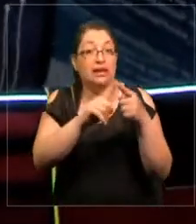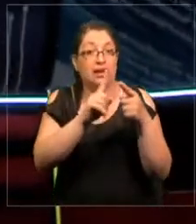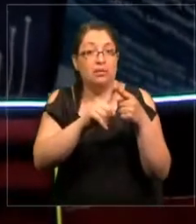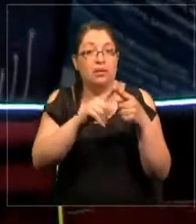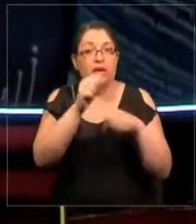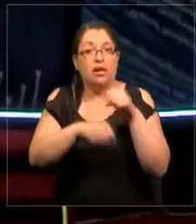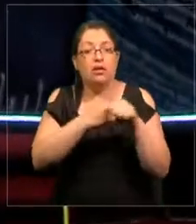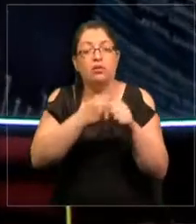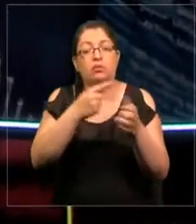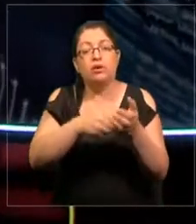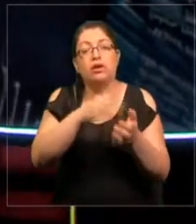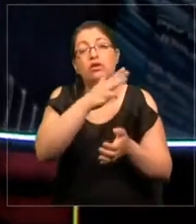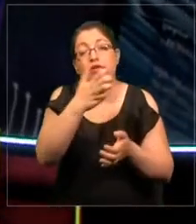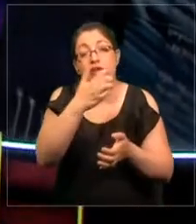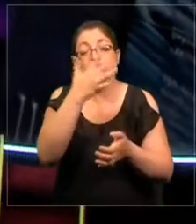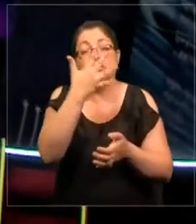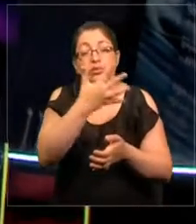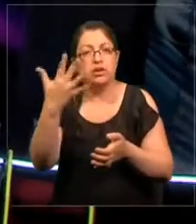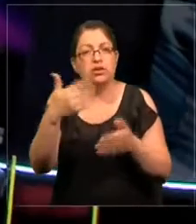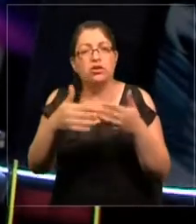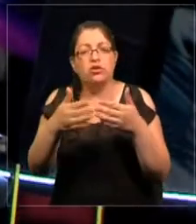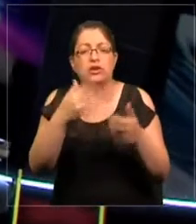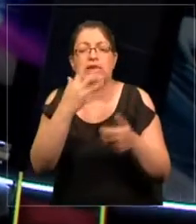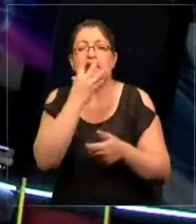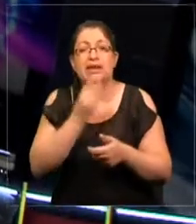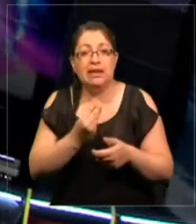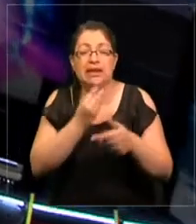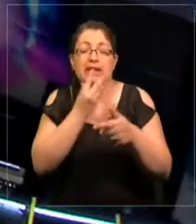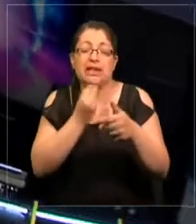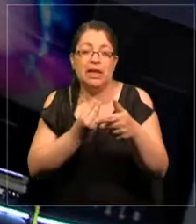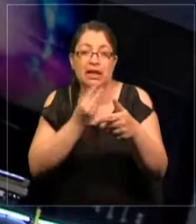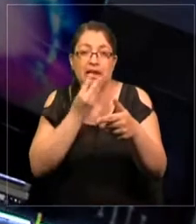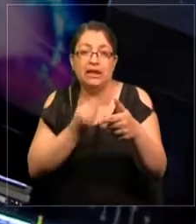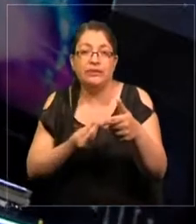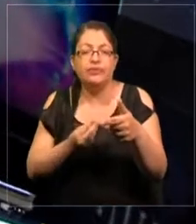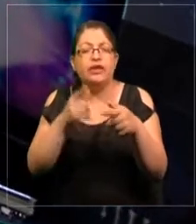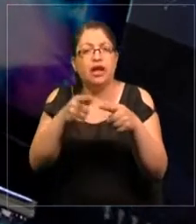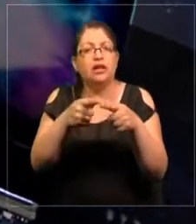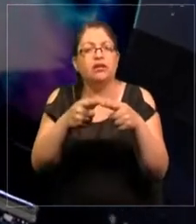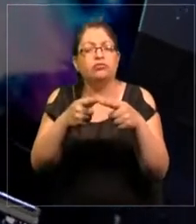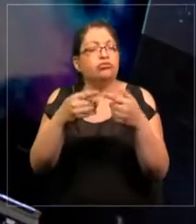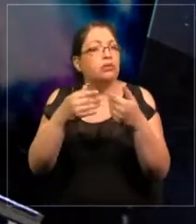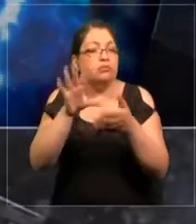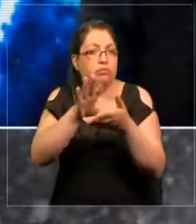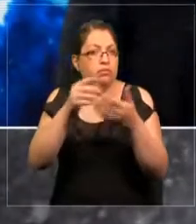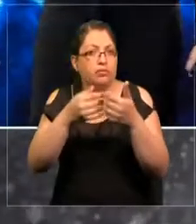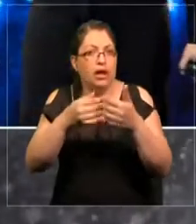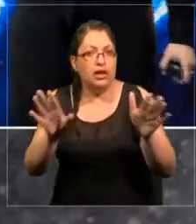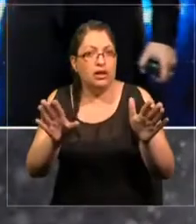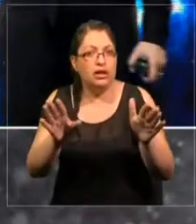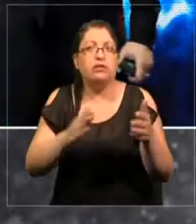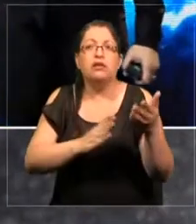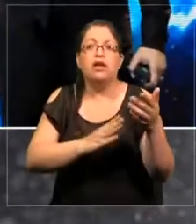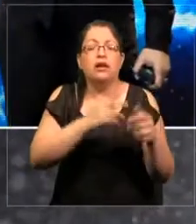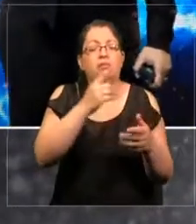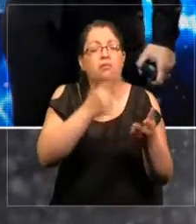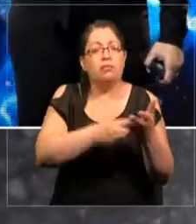1955 en Israel. Israel se independizó desde 1948.